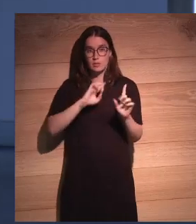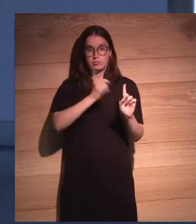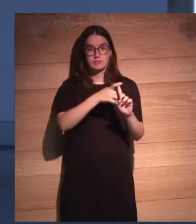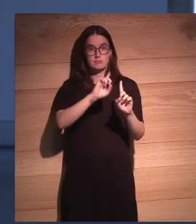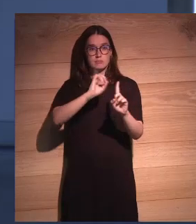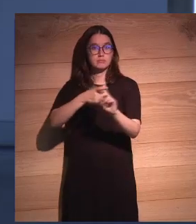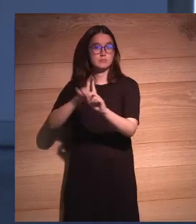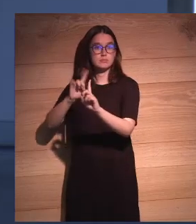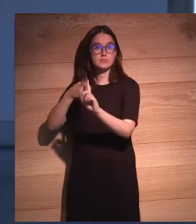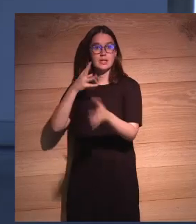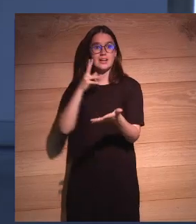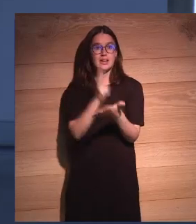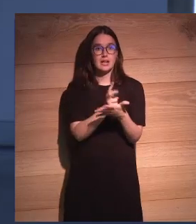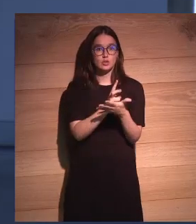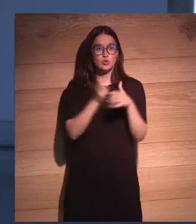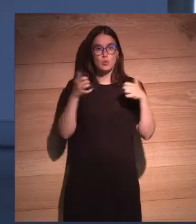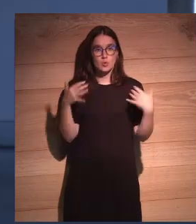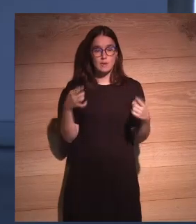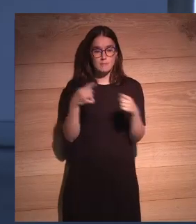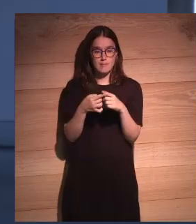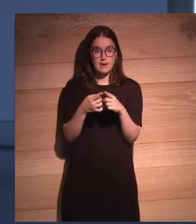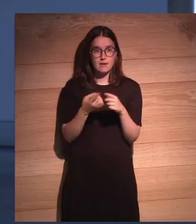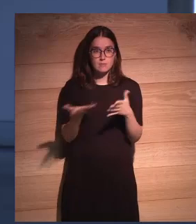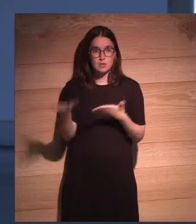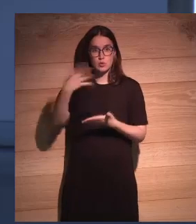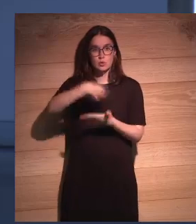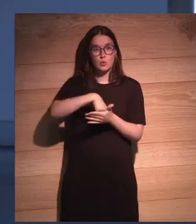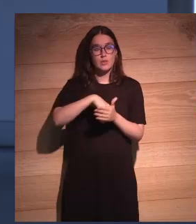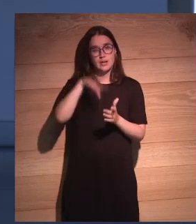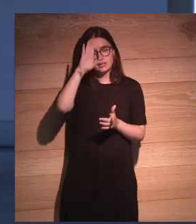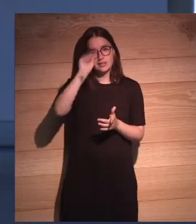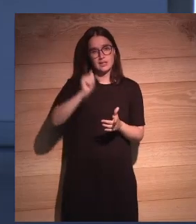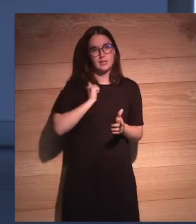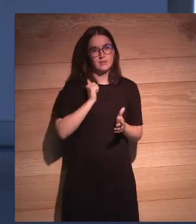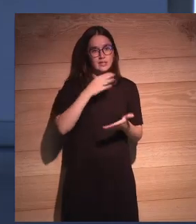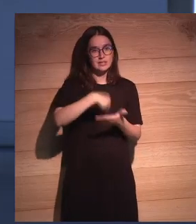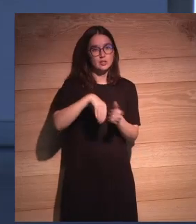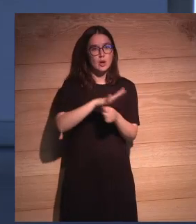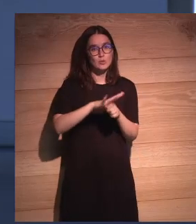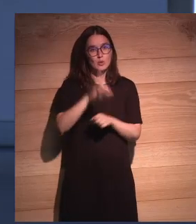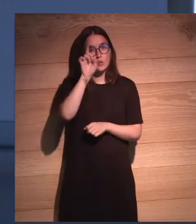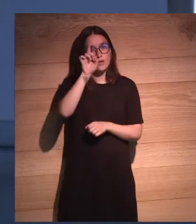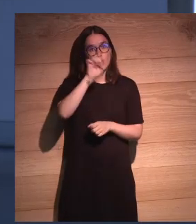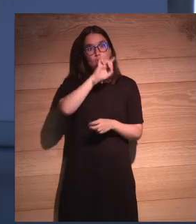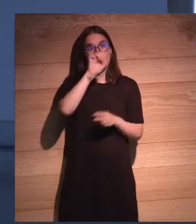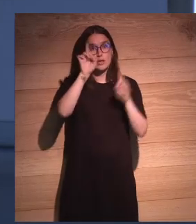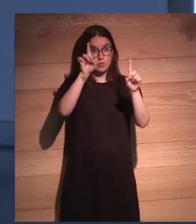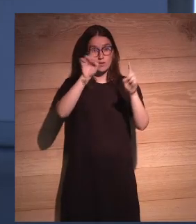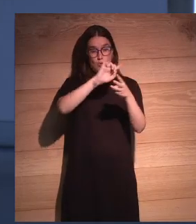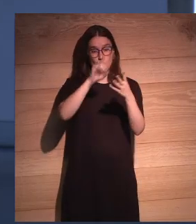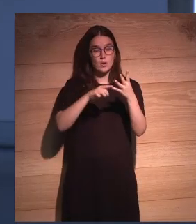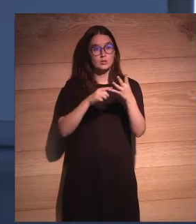identificar los retos para introducir la inteligencia artificial en educación. Y cuarto,